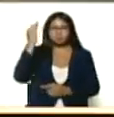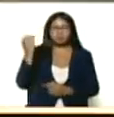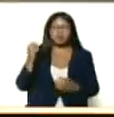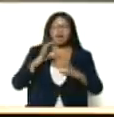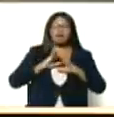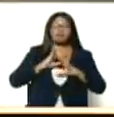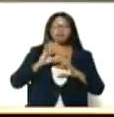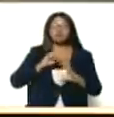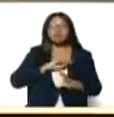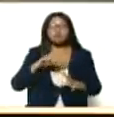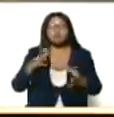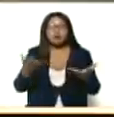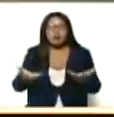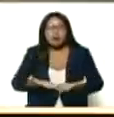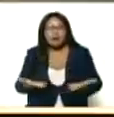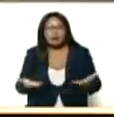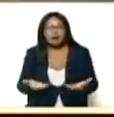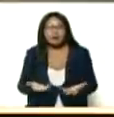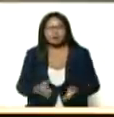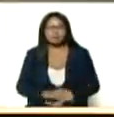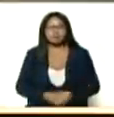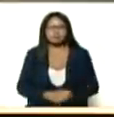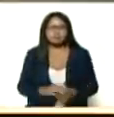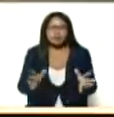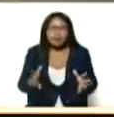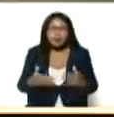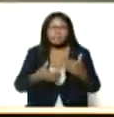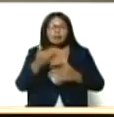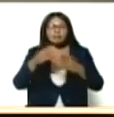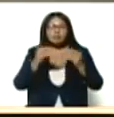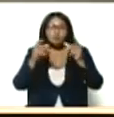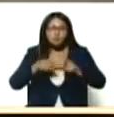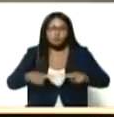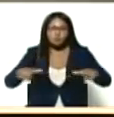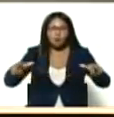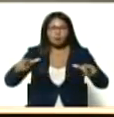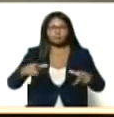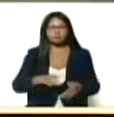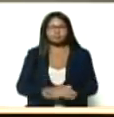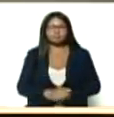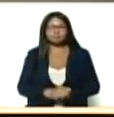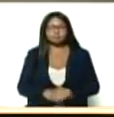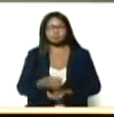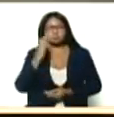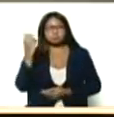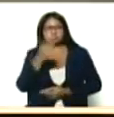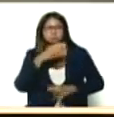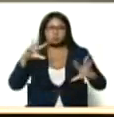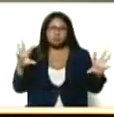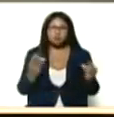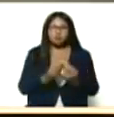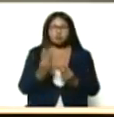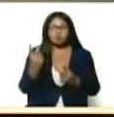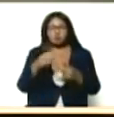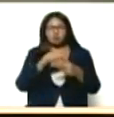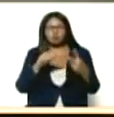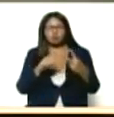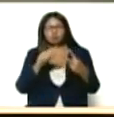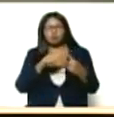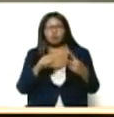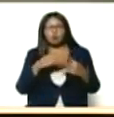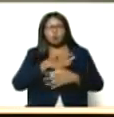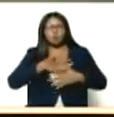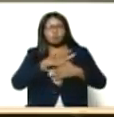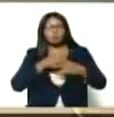ganar, ganar y ganar en todos los terrenos. Aquí se resume esos dos valores, calidad revolucionaria